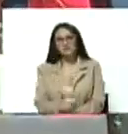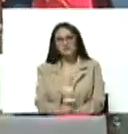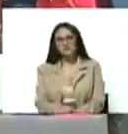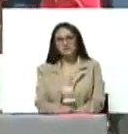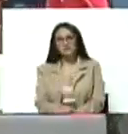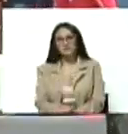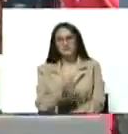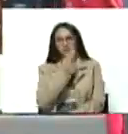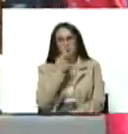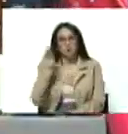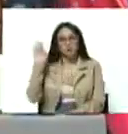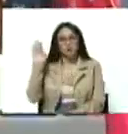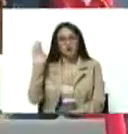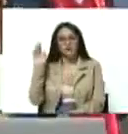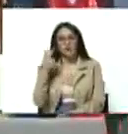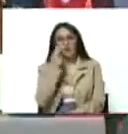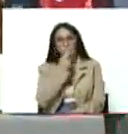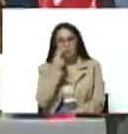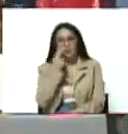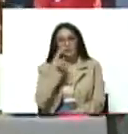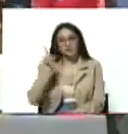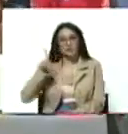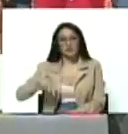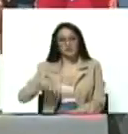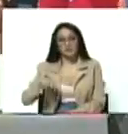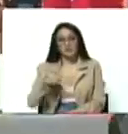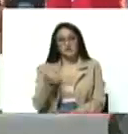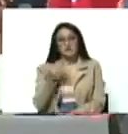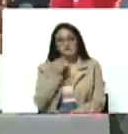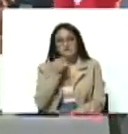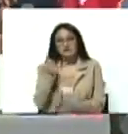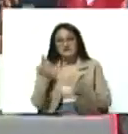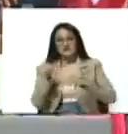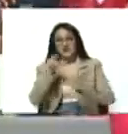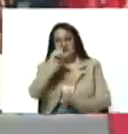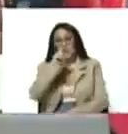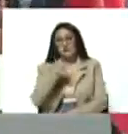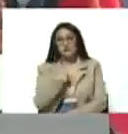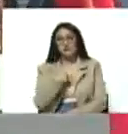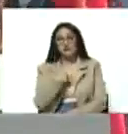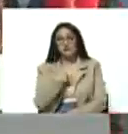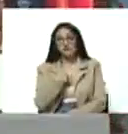Y juramos y nos comprometimos. Ya yo voy para 60.